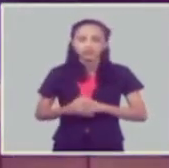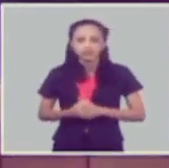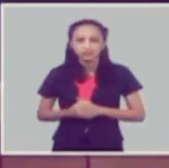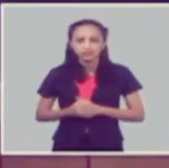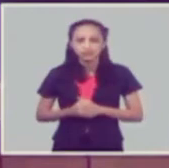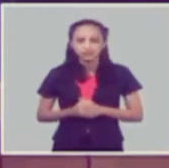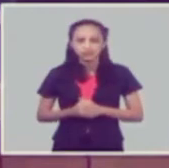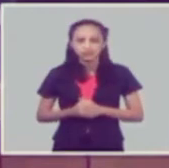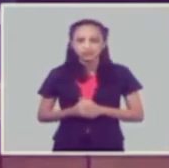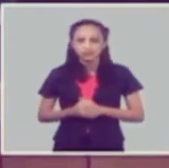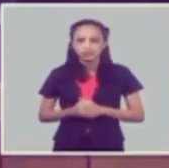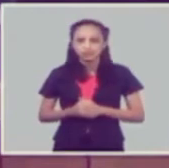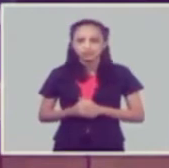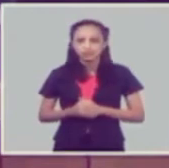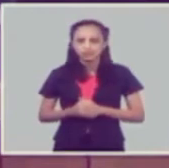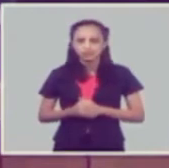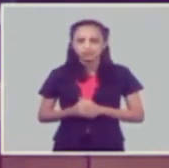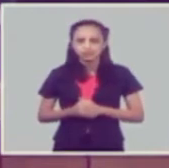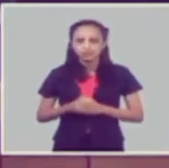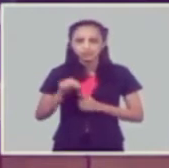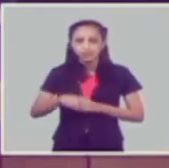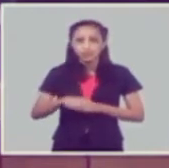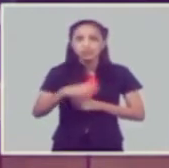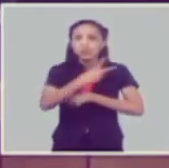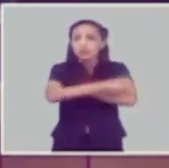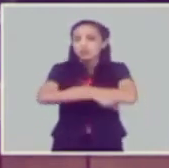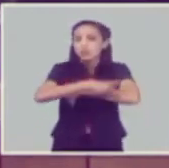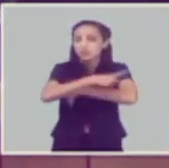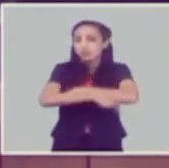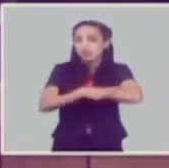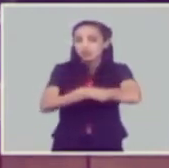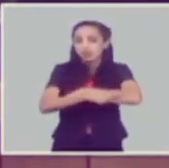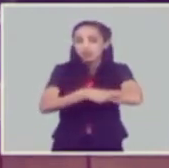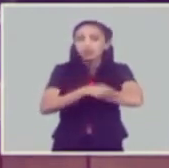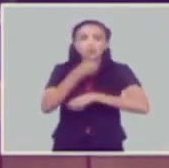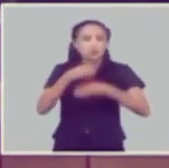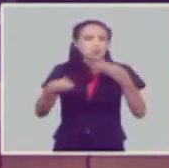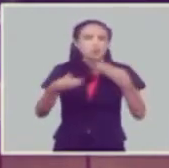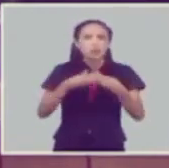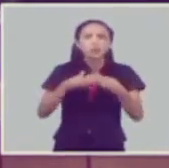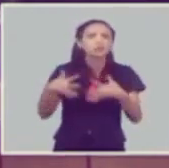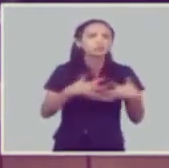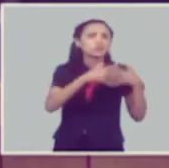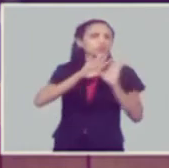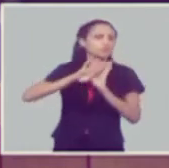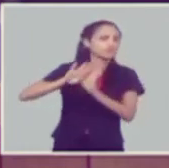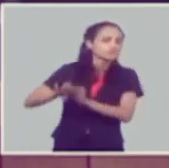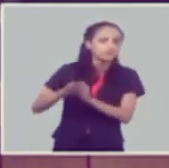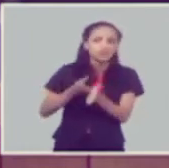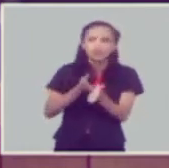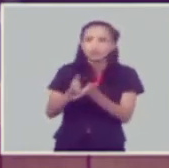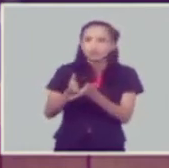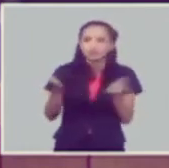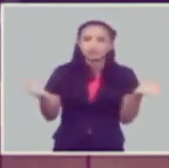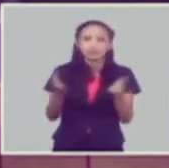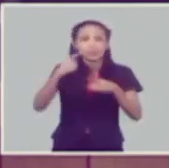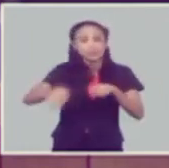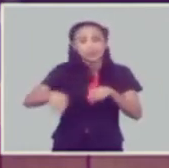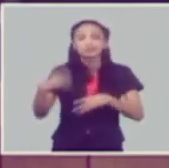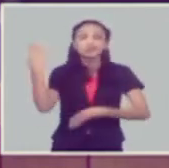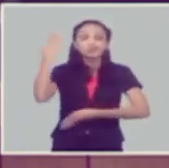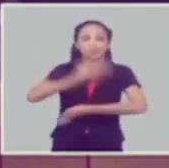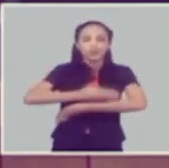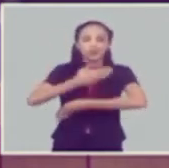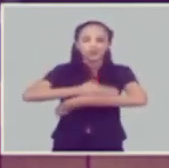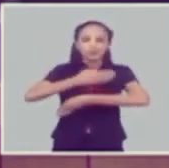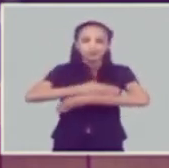por donde se lea. Un pueblo que desafió a los poderes imperiales y es castigado cruelmente con el bloqueo más largo de la historia por